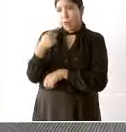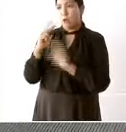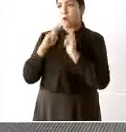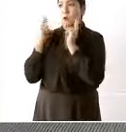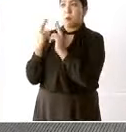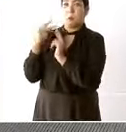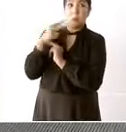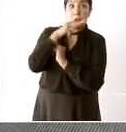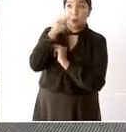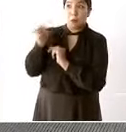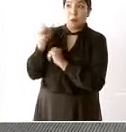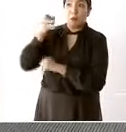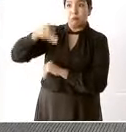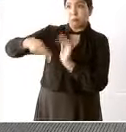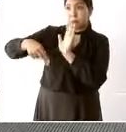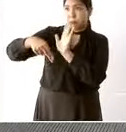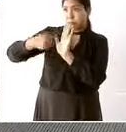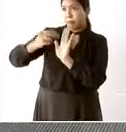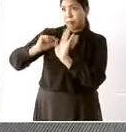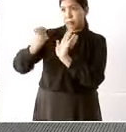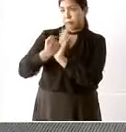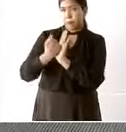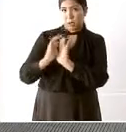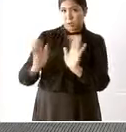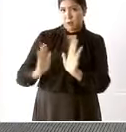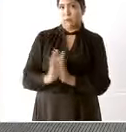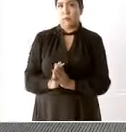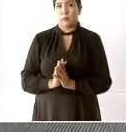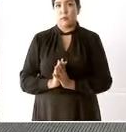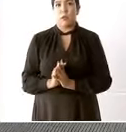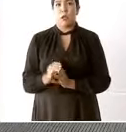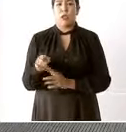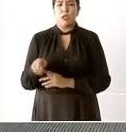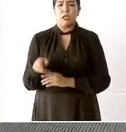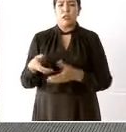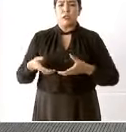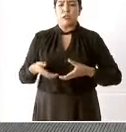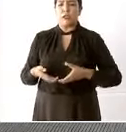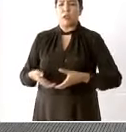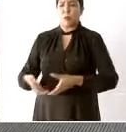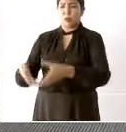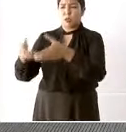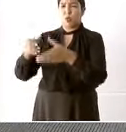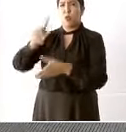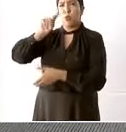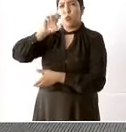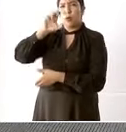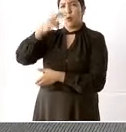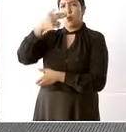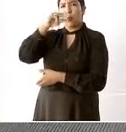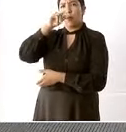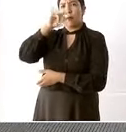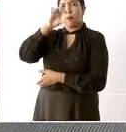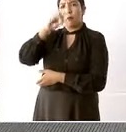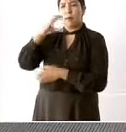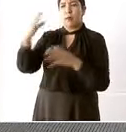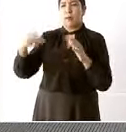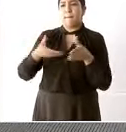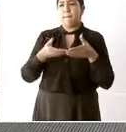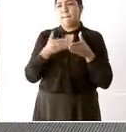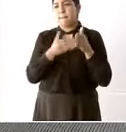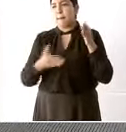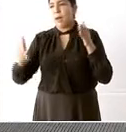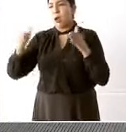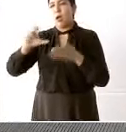con ellos. San Blas Atempac es aquí en la carretera que va de Tehuantepec a Juchitán,